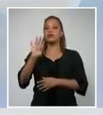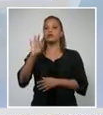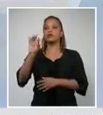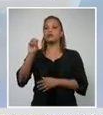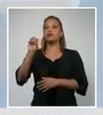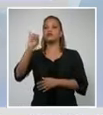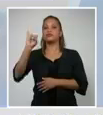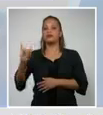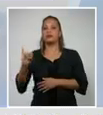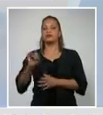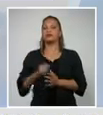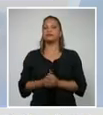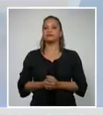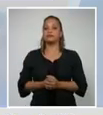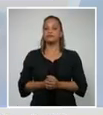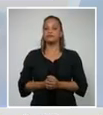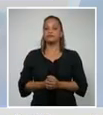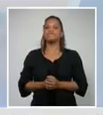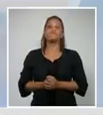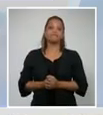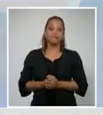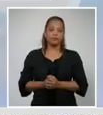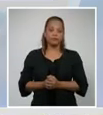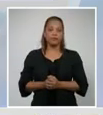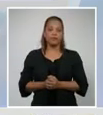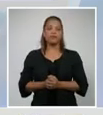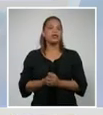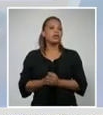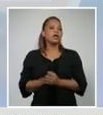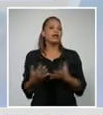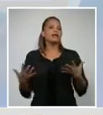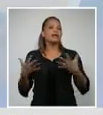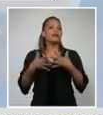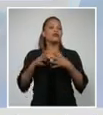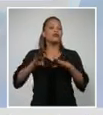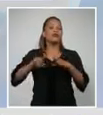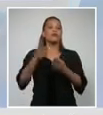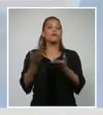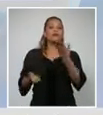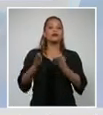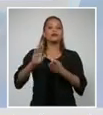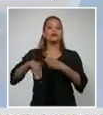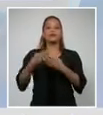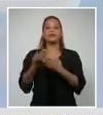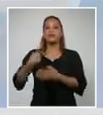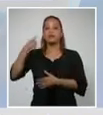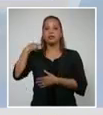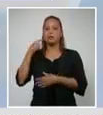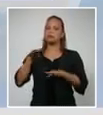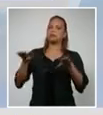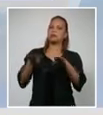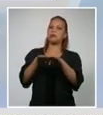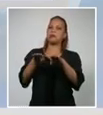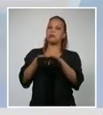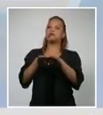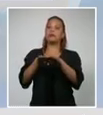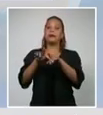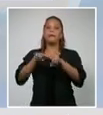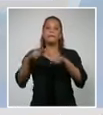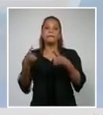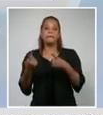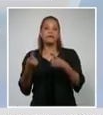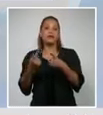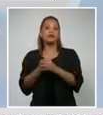4.806. Si bien no incrementamos en relación con el día anterior, nos quedamos igual, pero de todas formas es